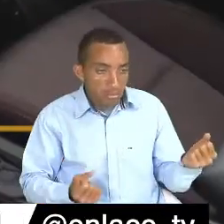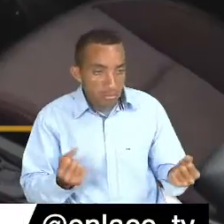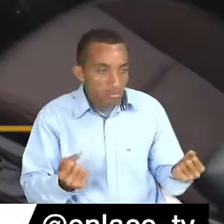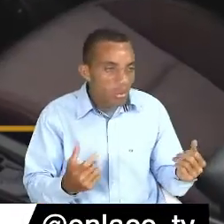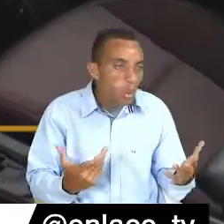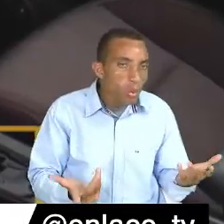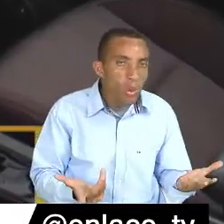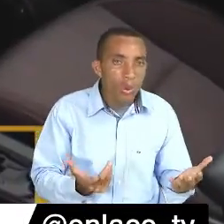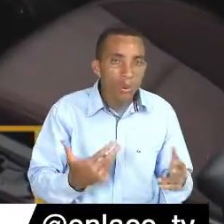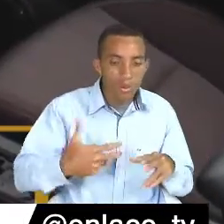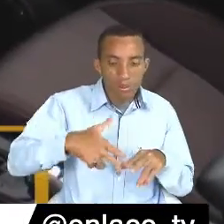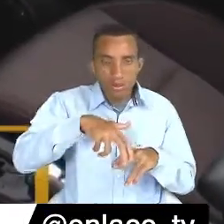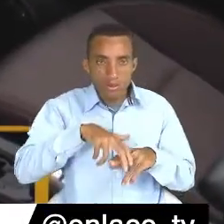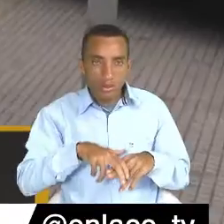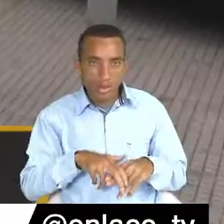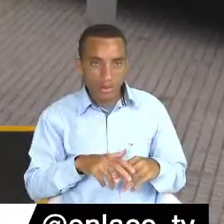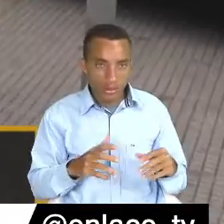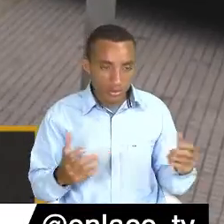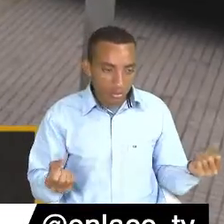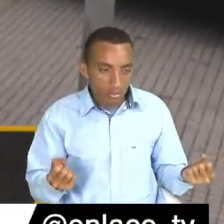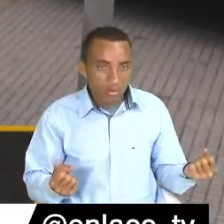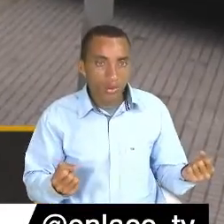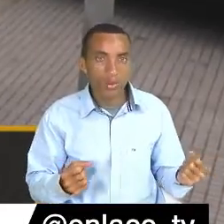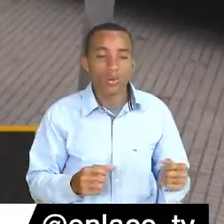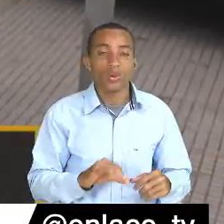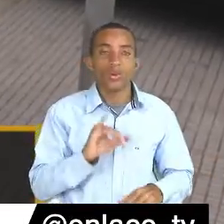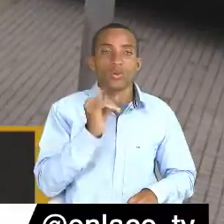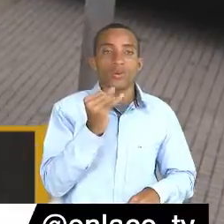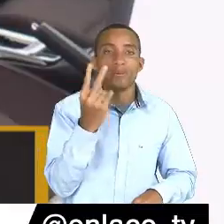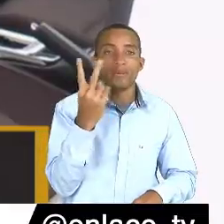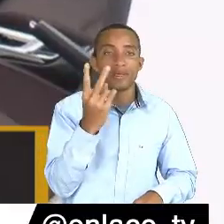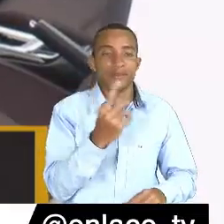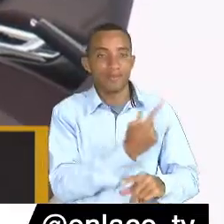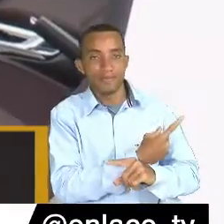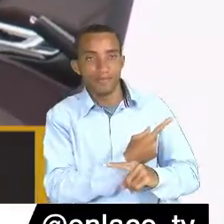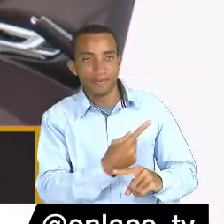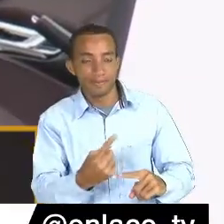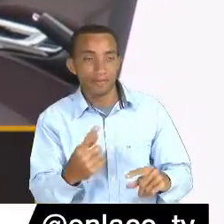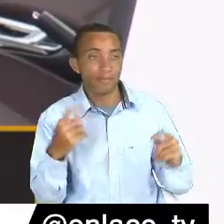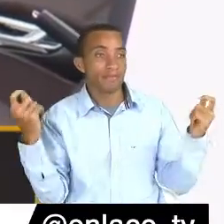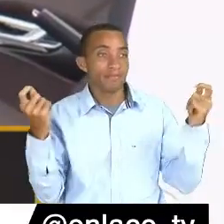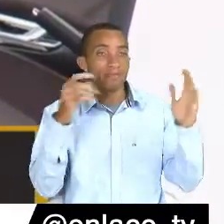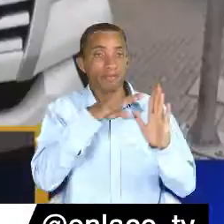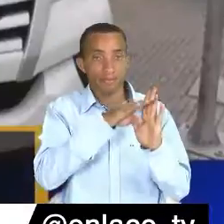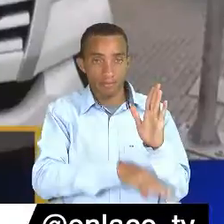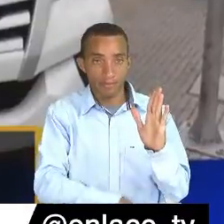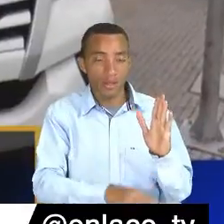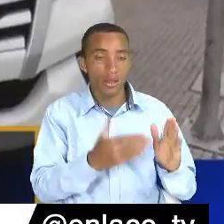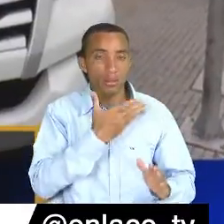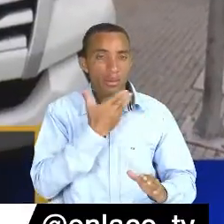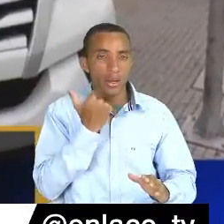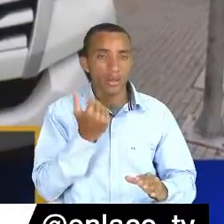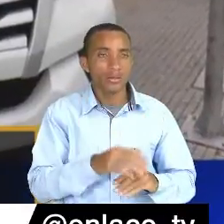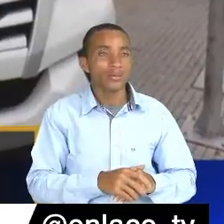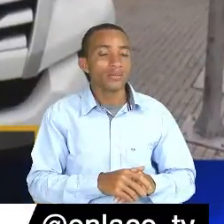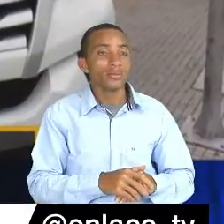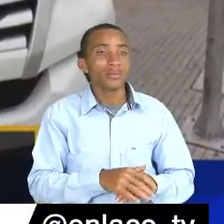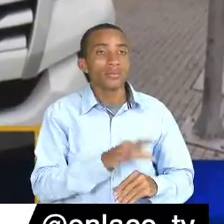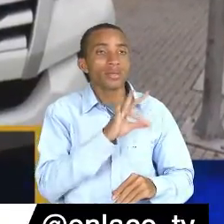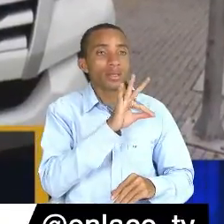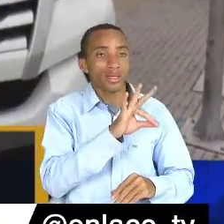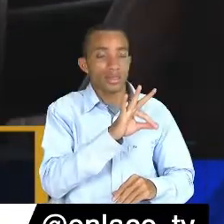es una gran marca. Durante jueves y viernes de esta semana, las promociones que se brindan son las mejores. Tenemos los tres modelos que en